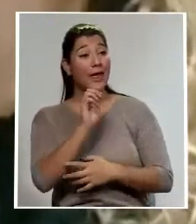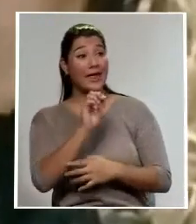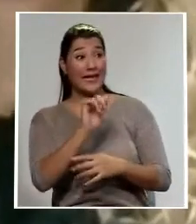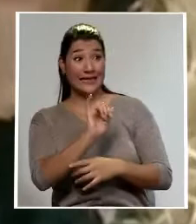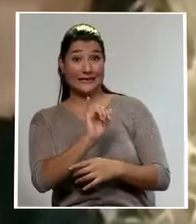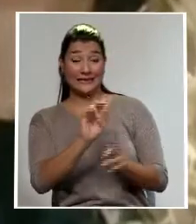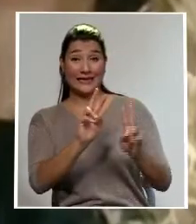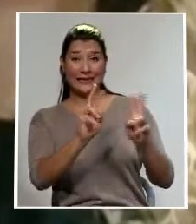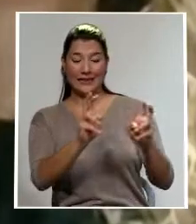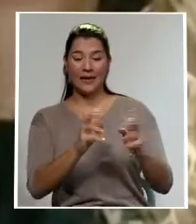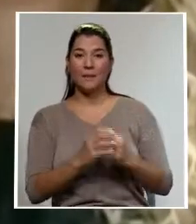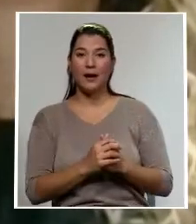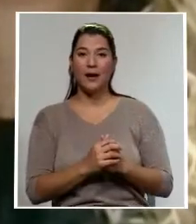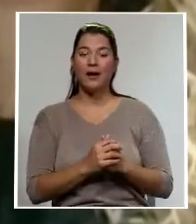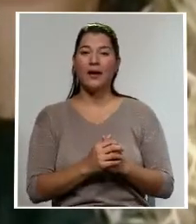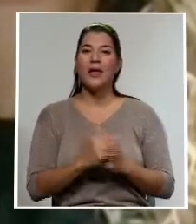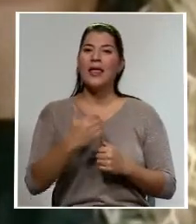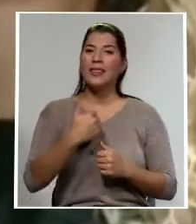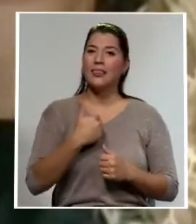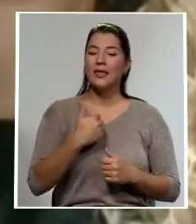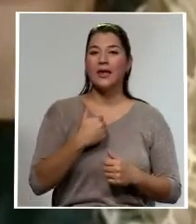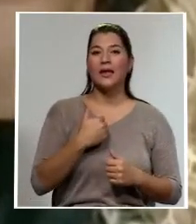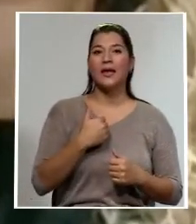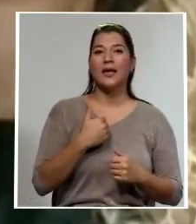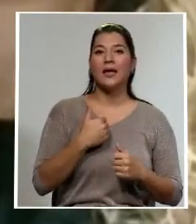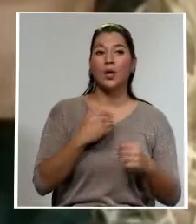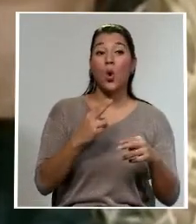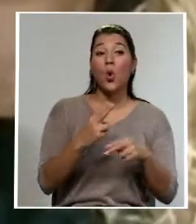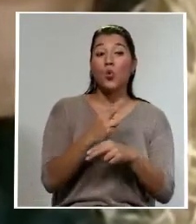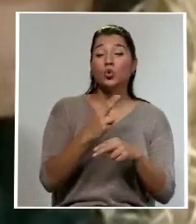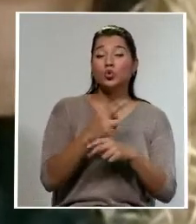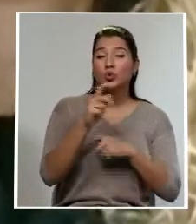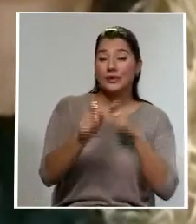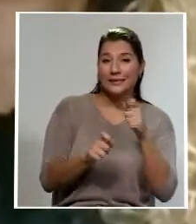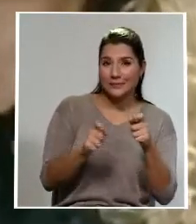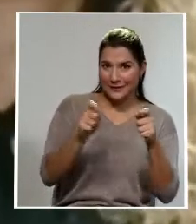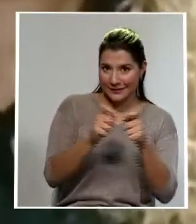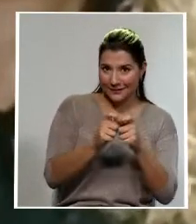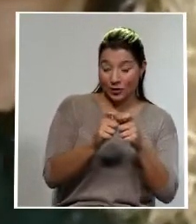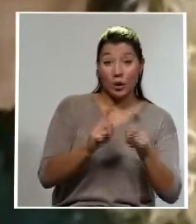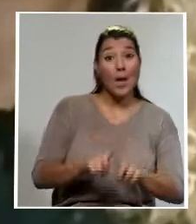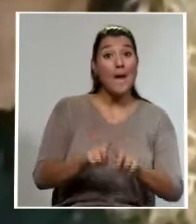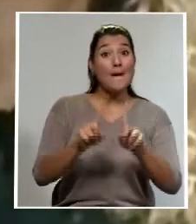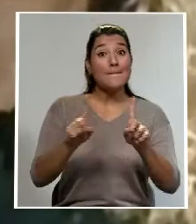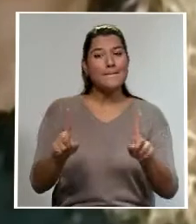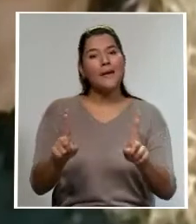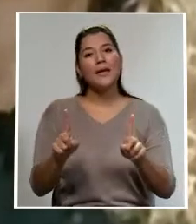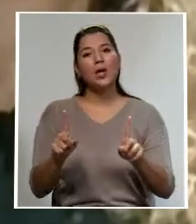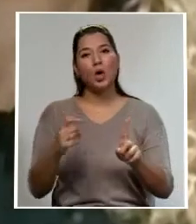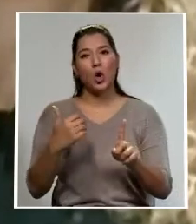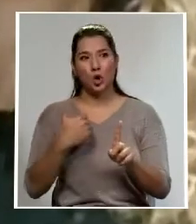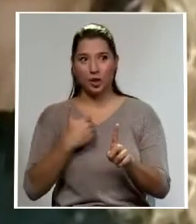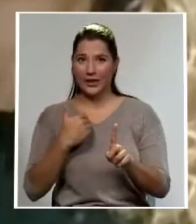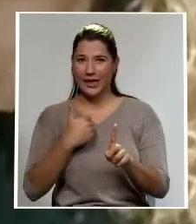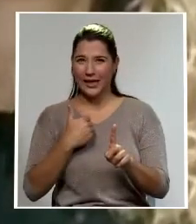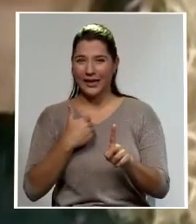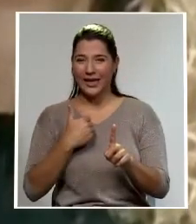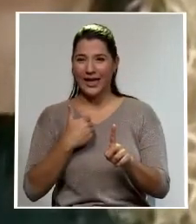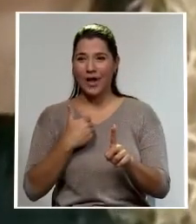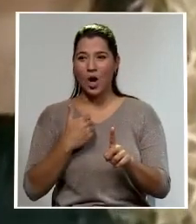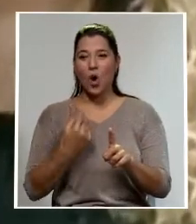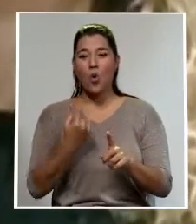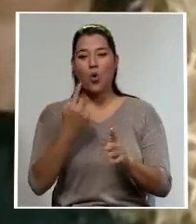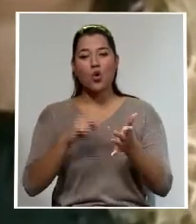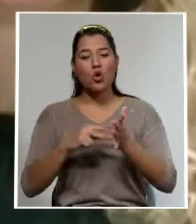antes tienen aplicaciones concretas, pero tienen un lado conceptual que no es tan sencillo y que hay